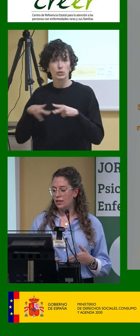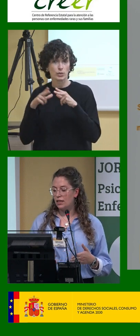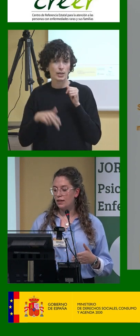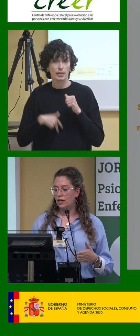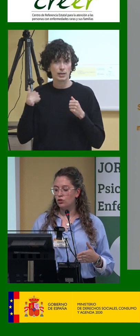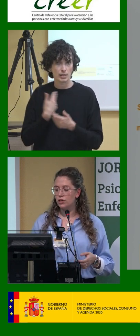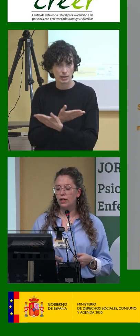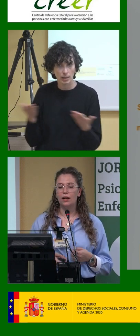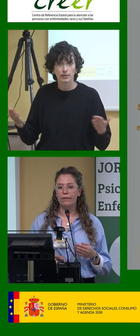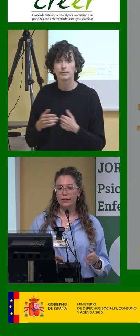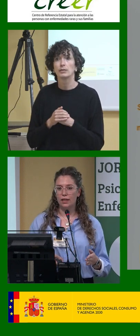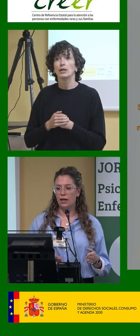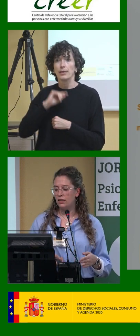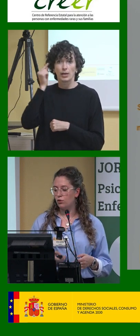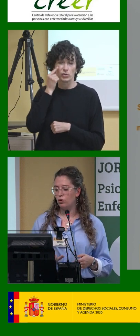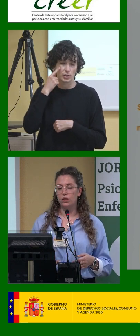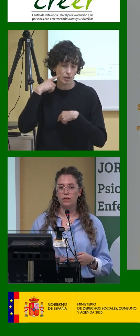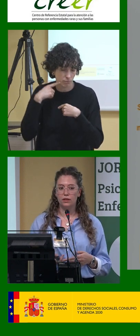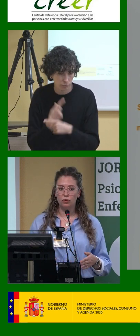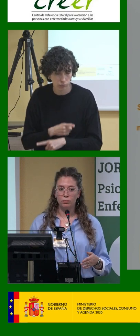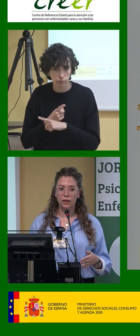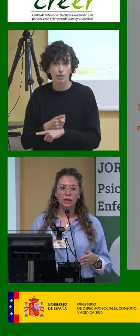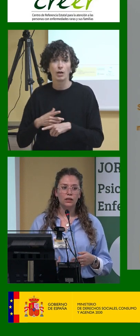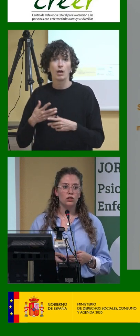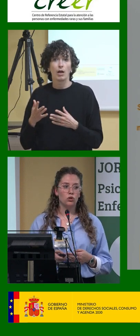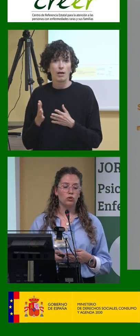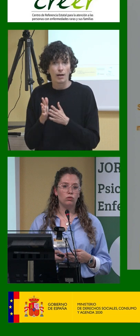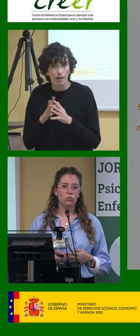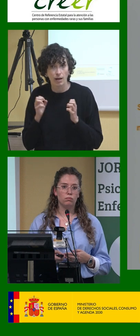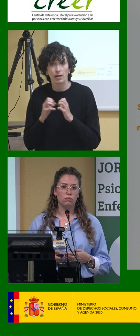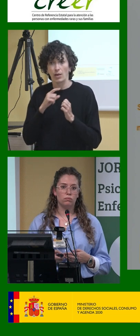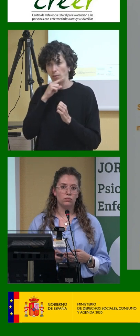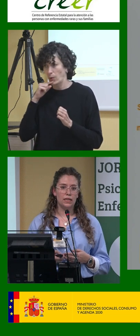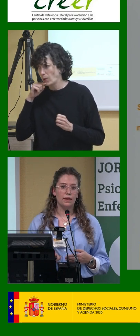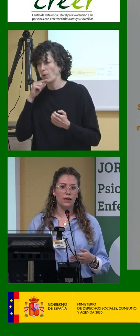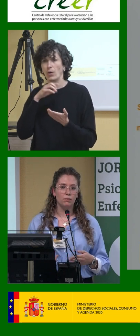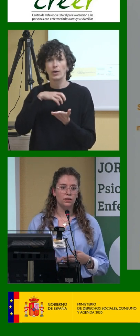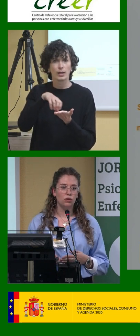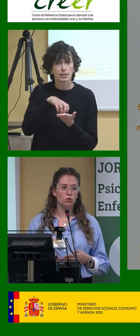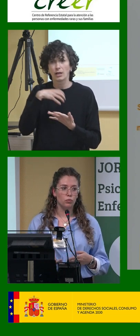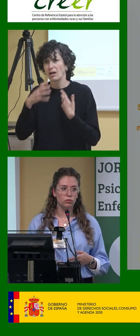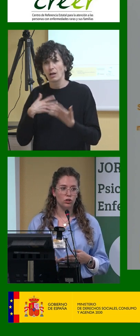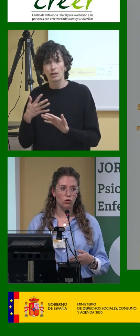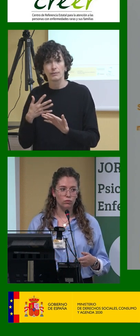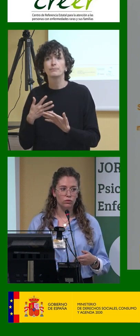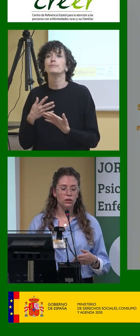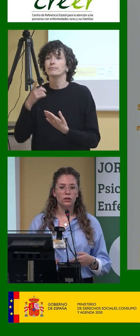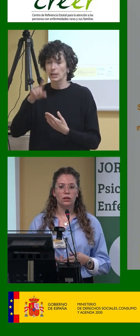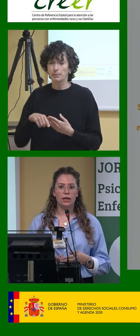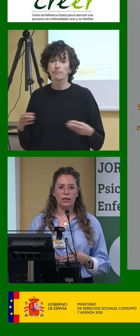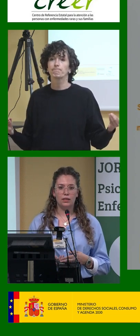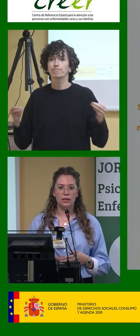La odiasia diagnóstica, la falta de ánimo, dolor e incertidumbre son, desgraciadamente, unos puntos en